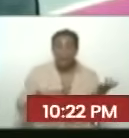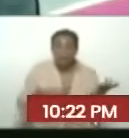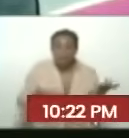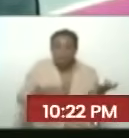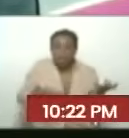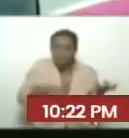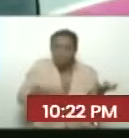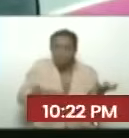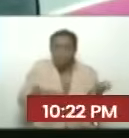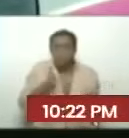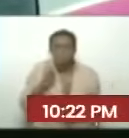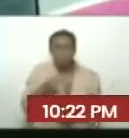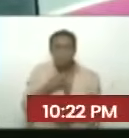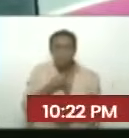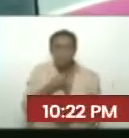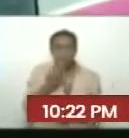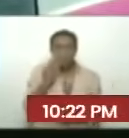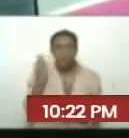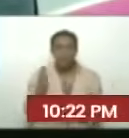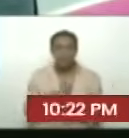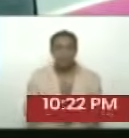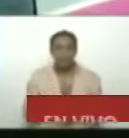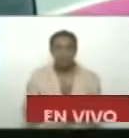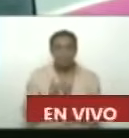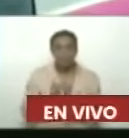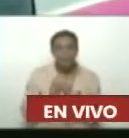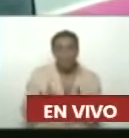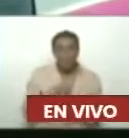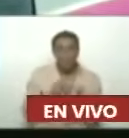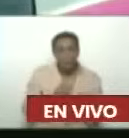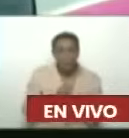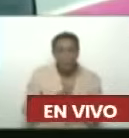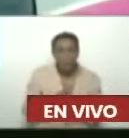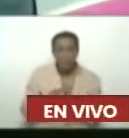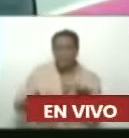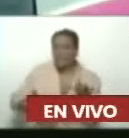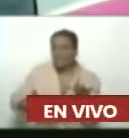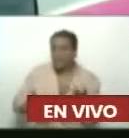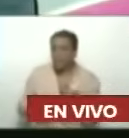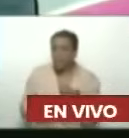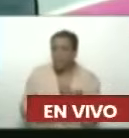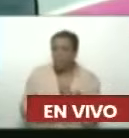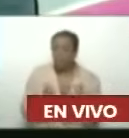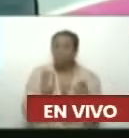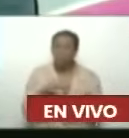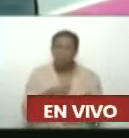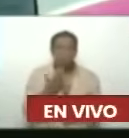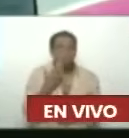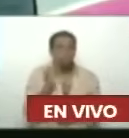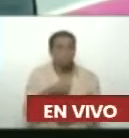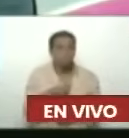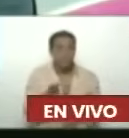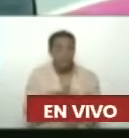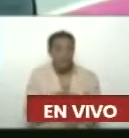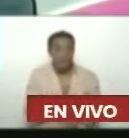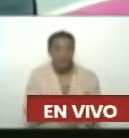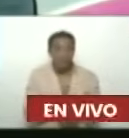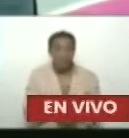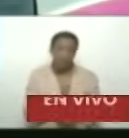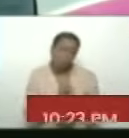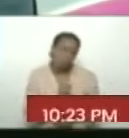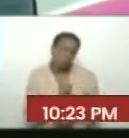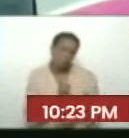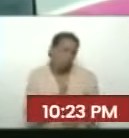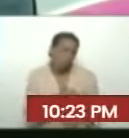guitarra. O sea, vas a tocar percusión y guitarra. Okay. ¿Y canta?